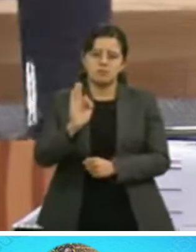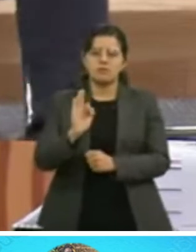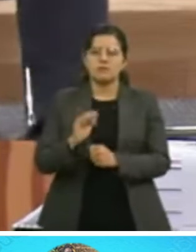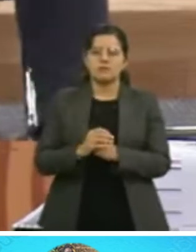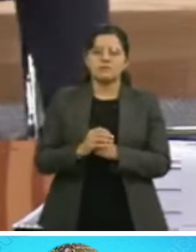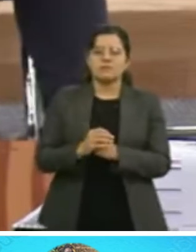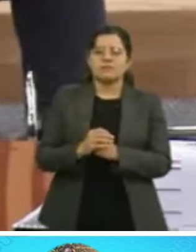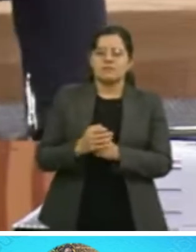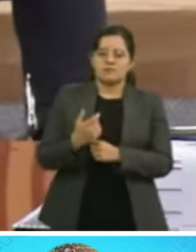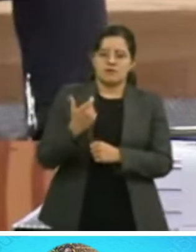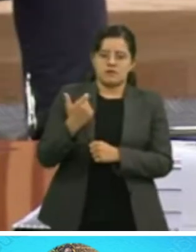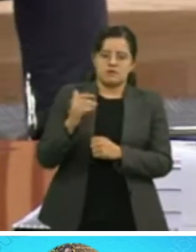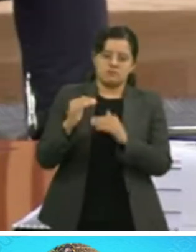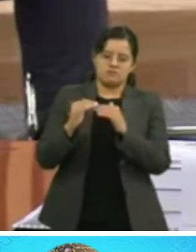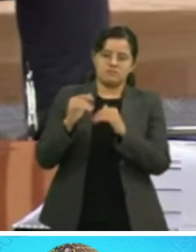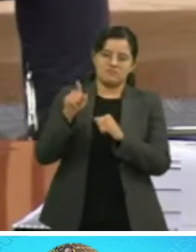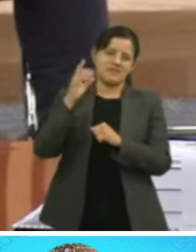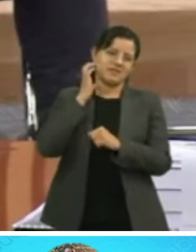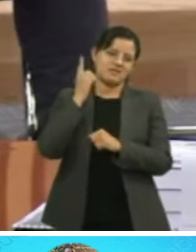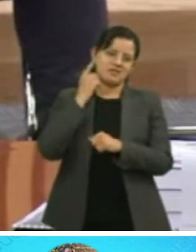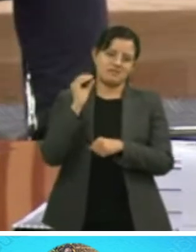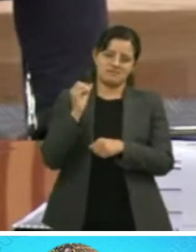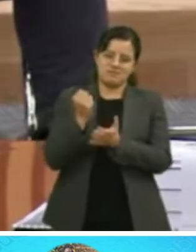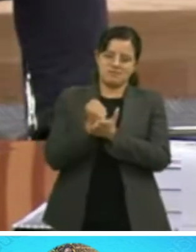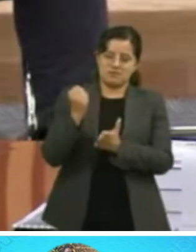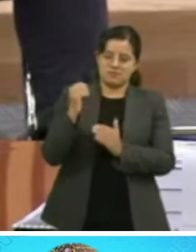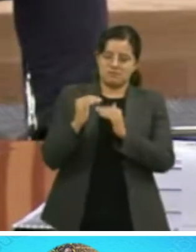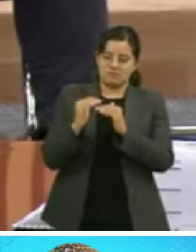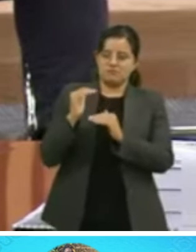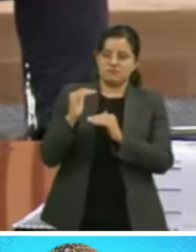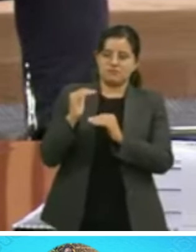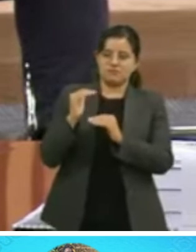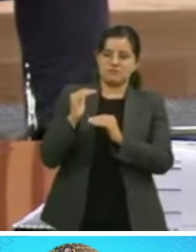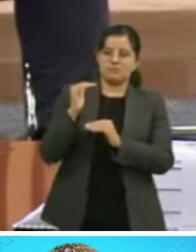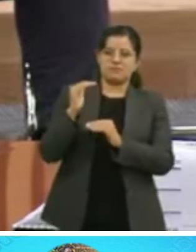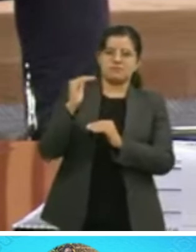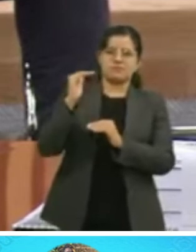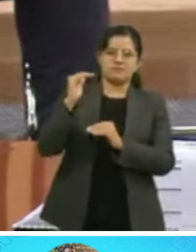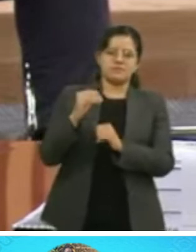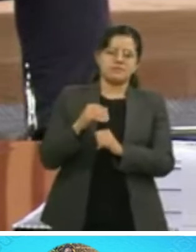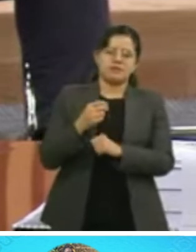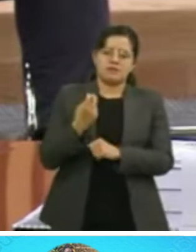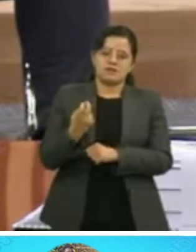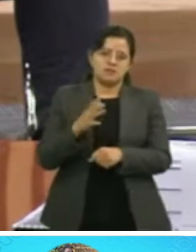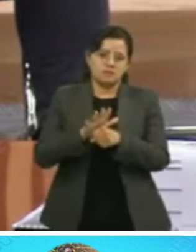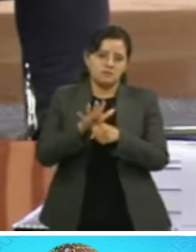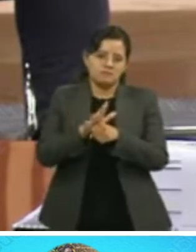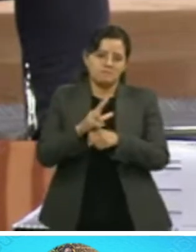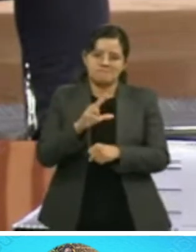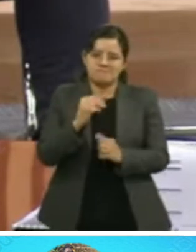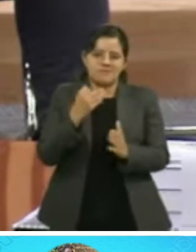los recursos disponibles aprobados por la Cámara, que son claramente insuficientes para